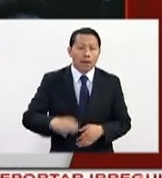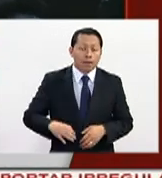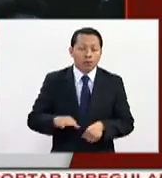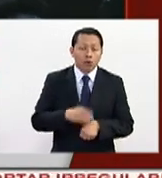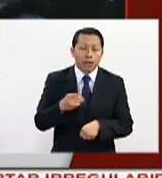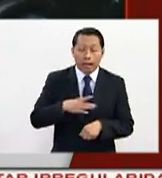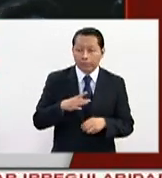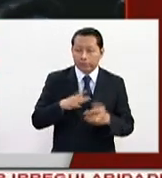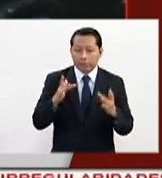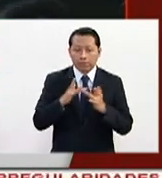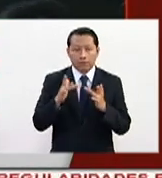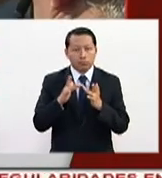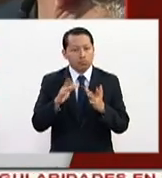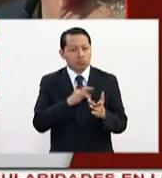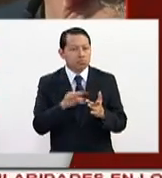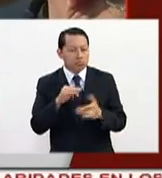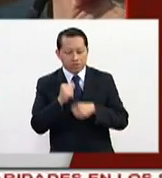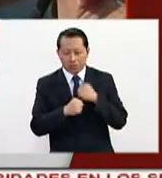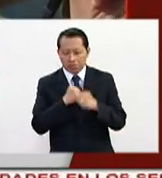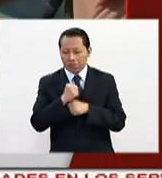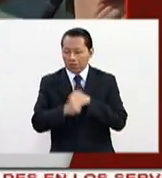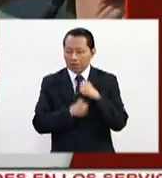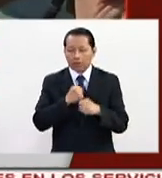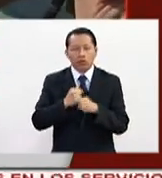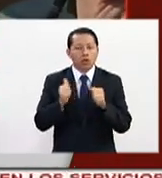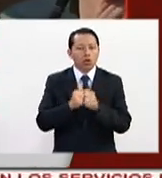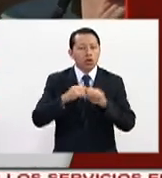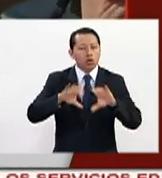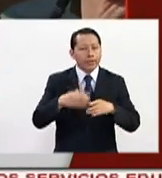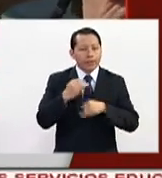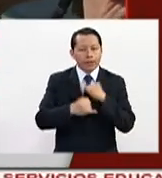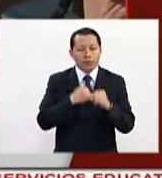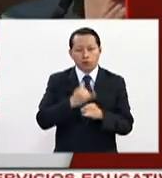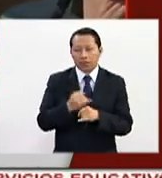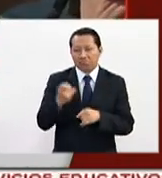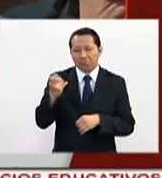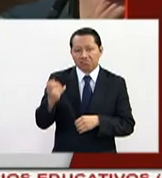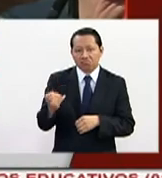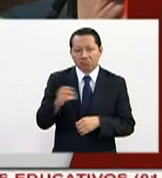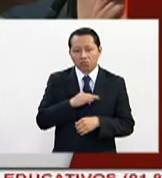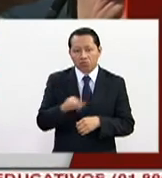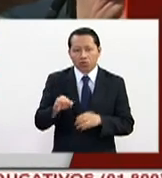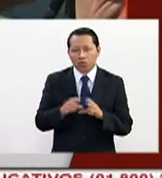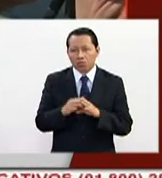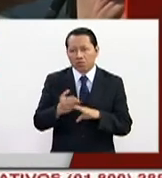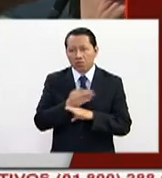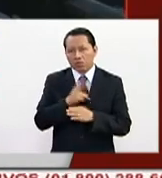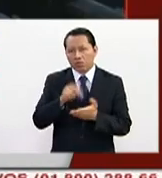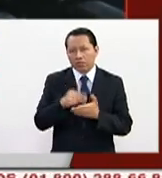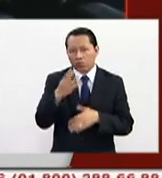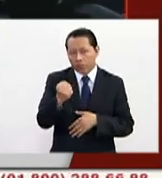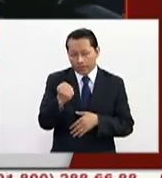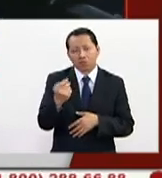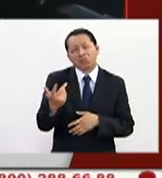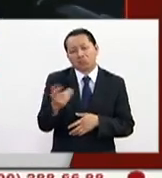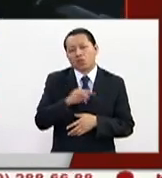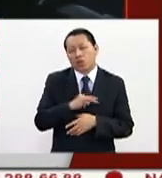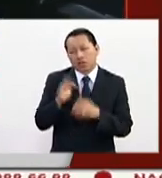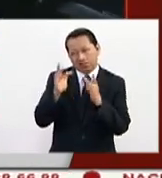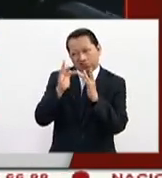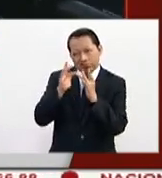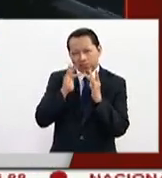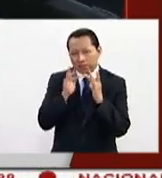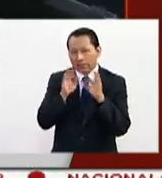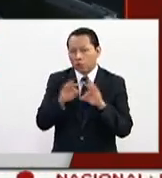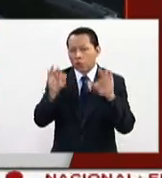esta cercanía que ha tenido a lo largo con la comunidad internacional a lo largo de los años, que él lleva en el puesto desde 2009, y pues ha tenido un acercamiento